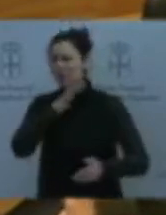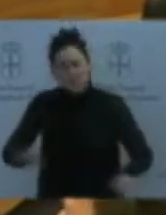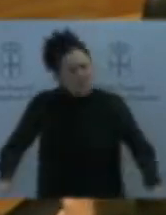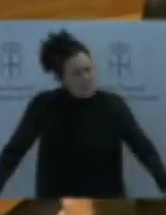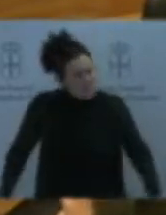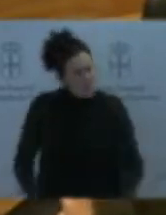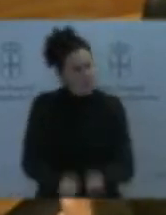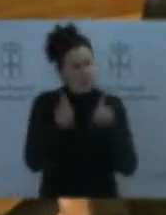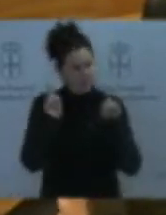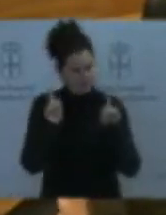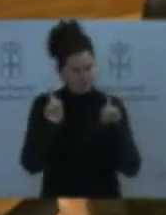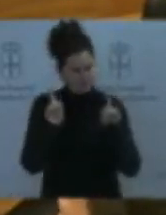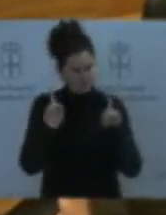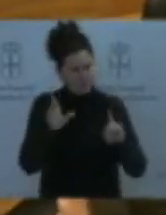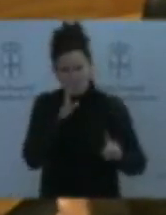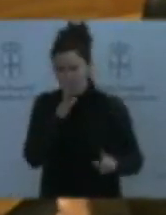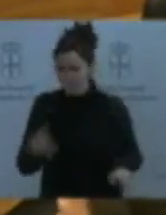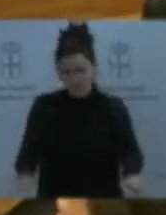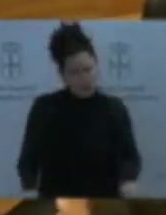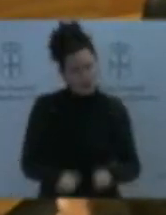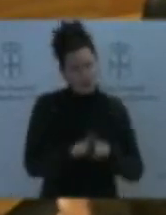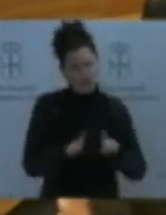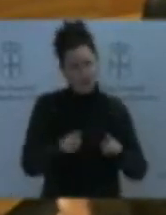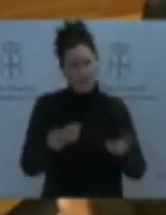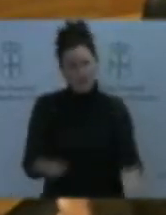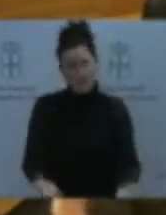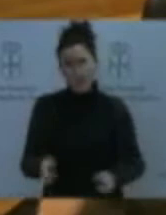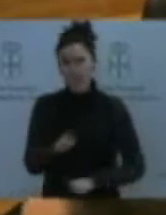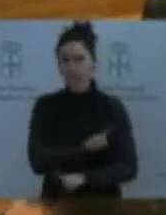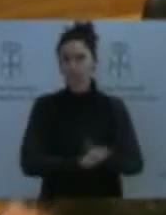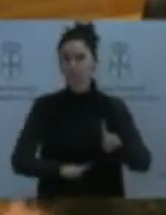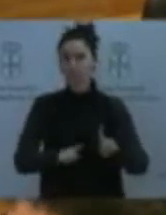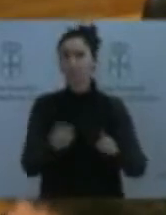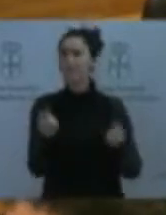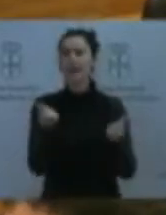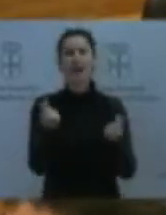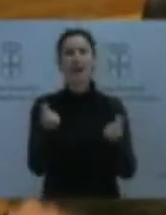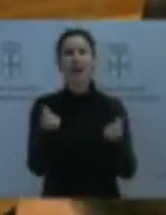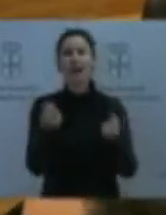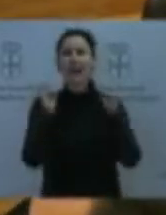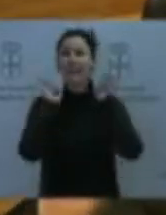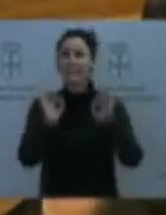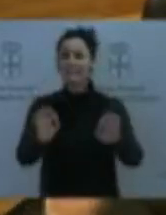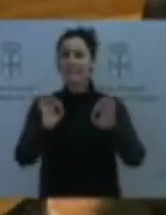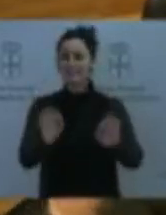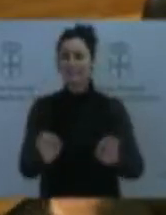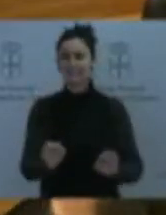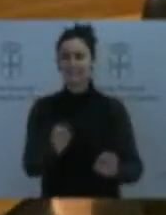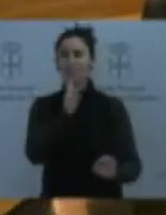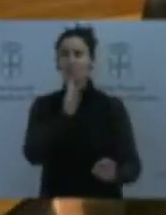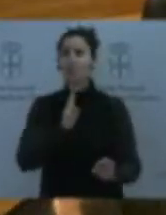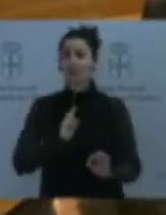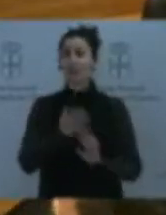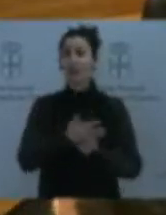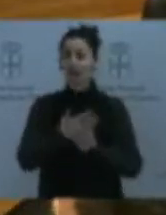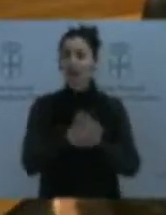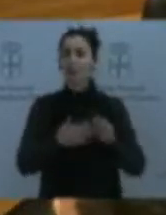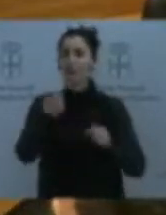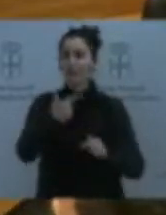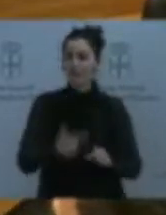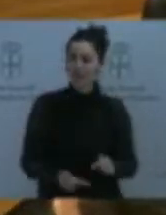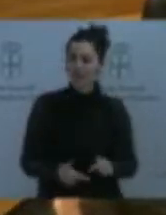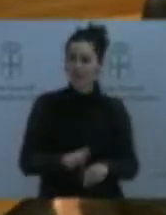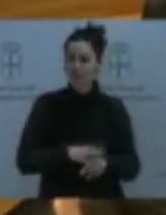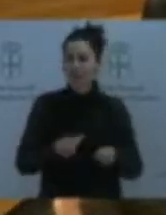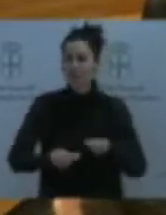el problema que tiene la empresa es un problema financiero. Usted hablaba de repartos de dividendos, dijo lo que consideró oportuno. Sabrá.